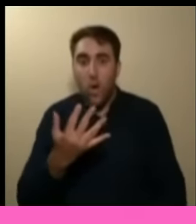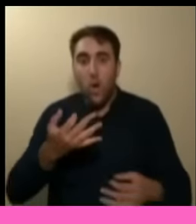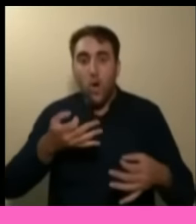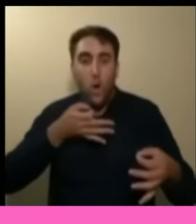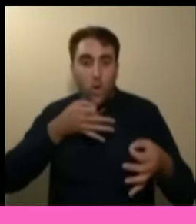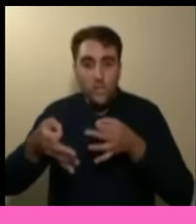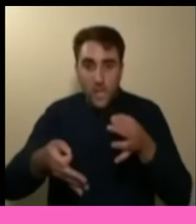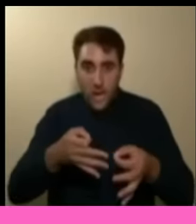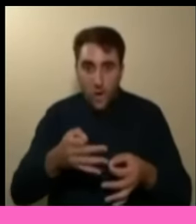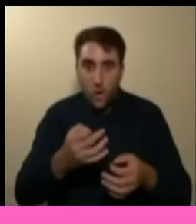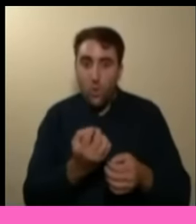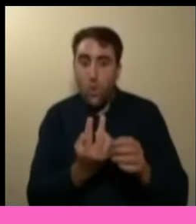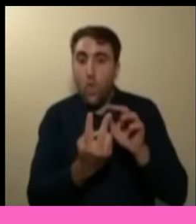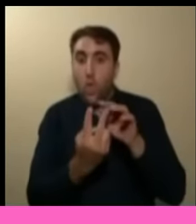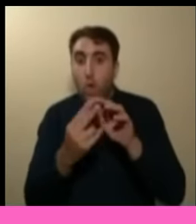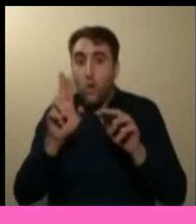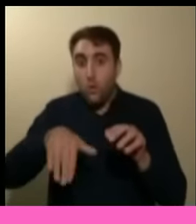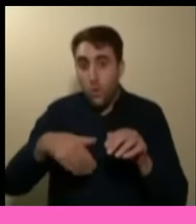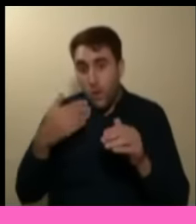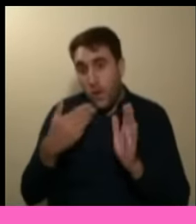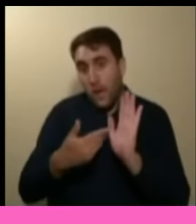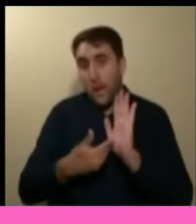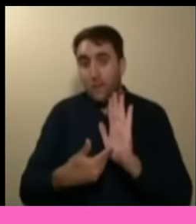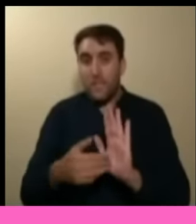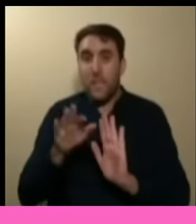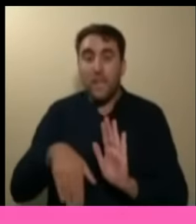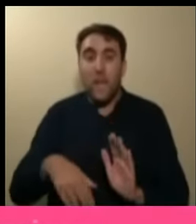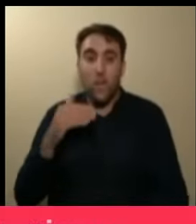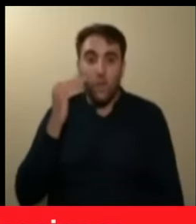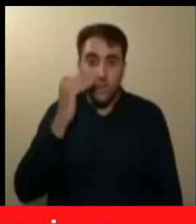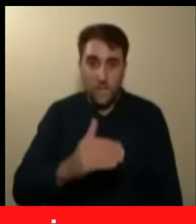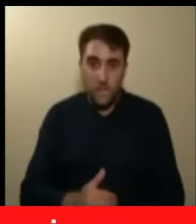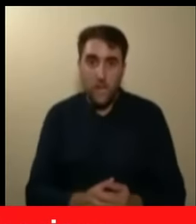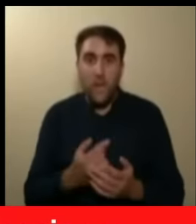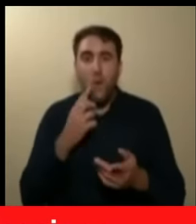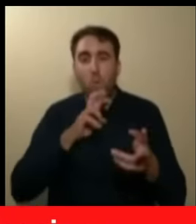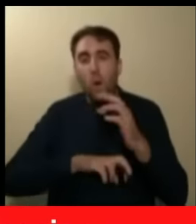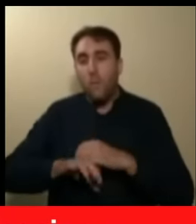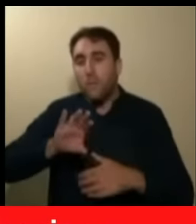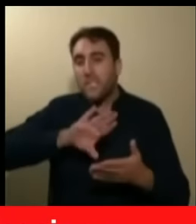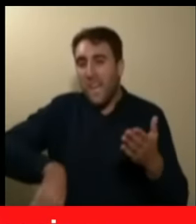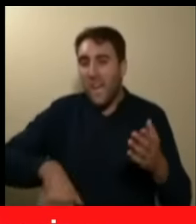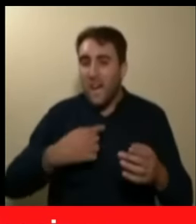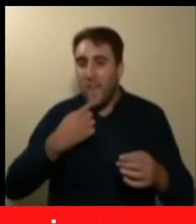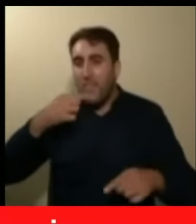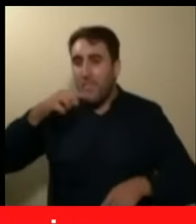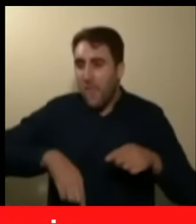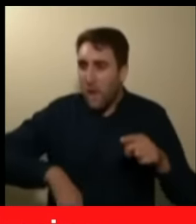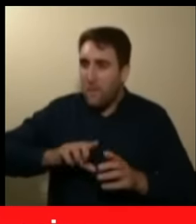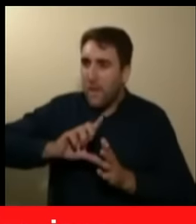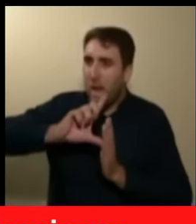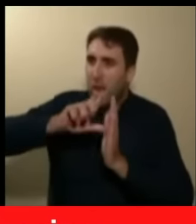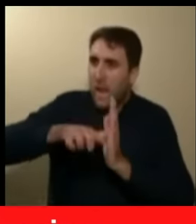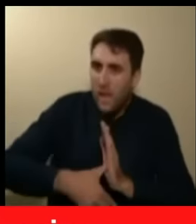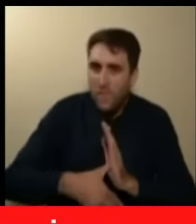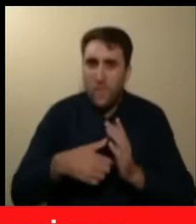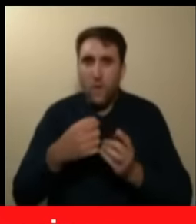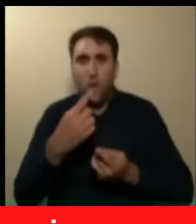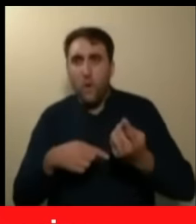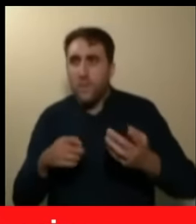que se buscó y se busca es darle mayor ejecutividad, quitar burocracia, quitar enlentecimiento en un funcionamiento